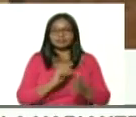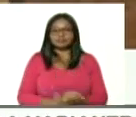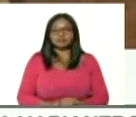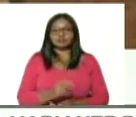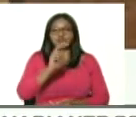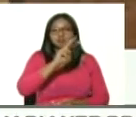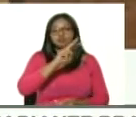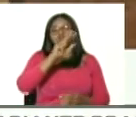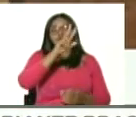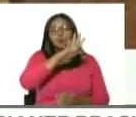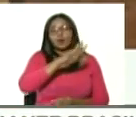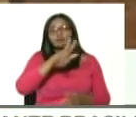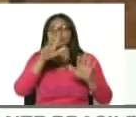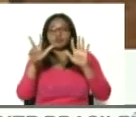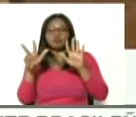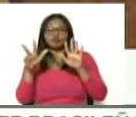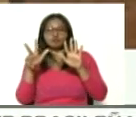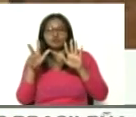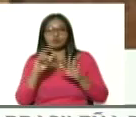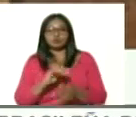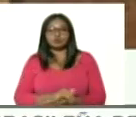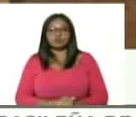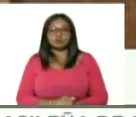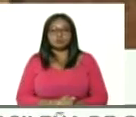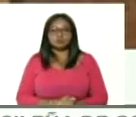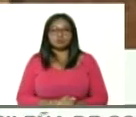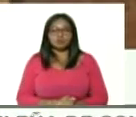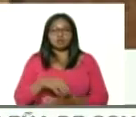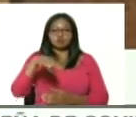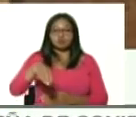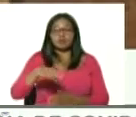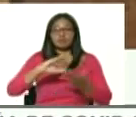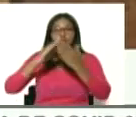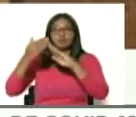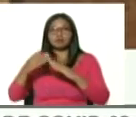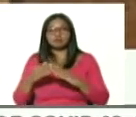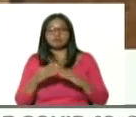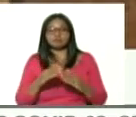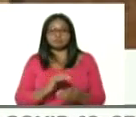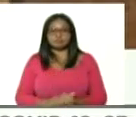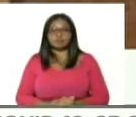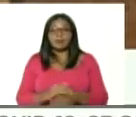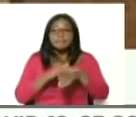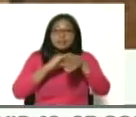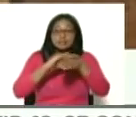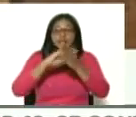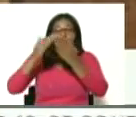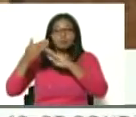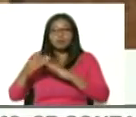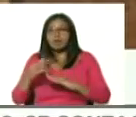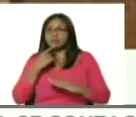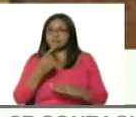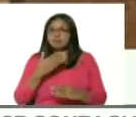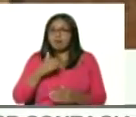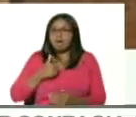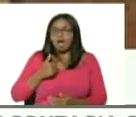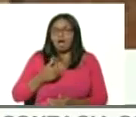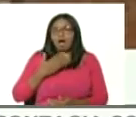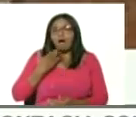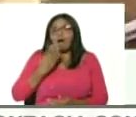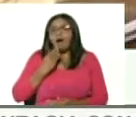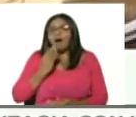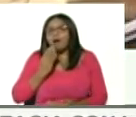258 ciudades comunales. Noris, dime algo. Noris, ¿qué me puedes decir de esta experiencia